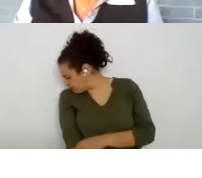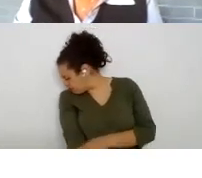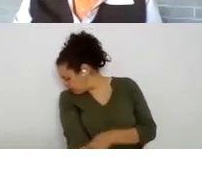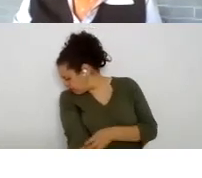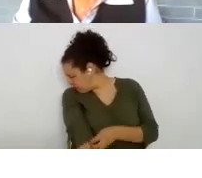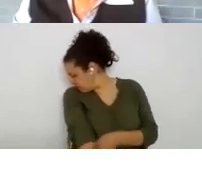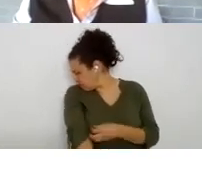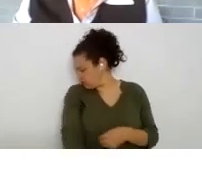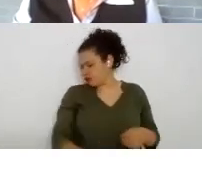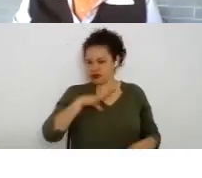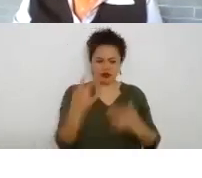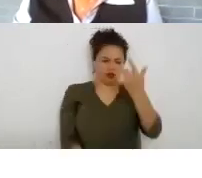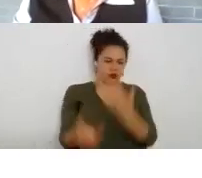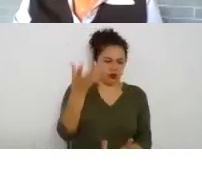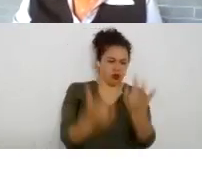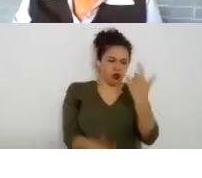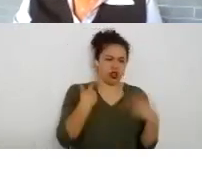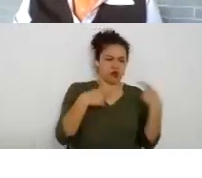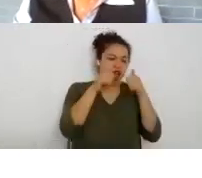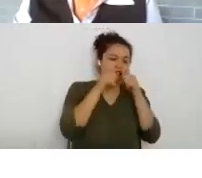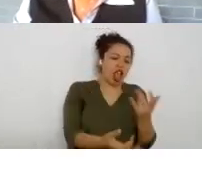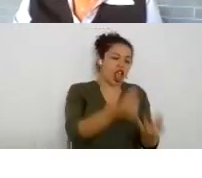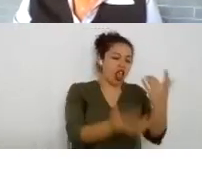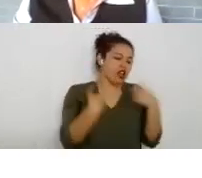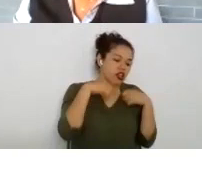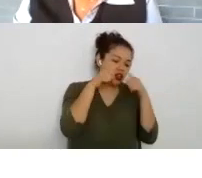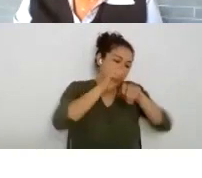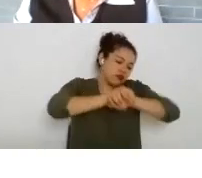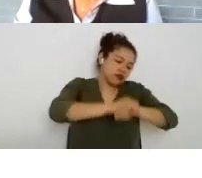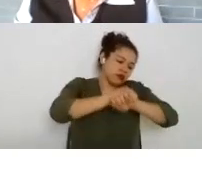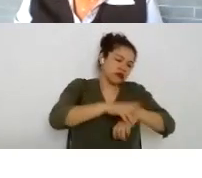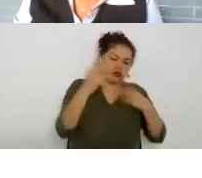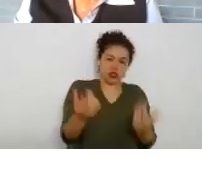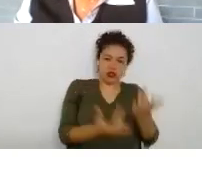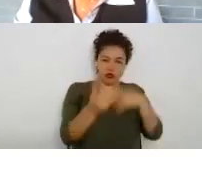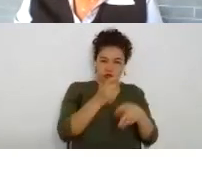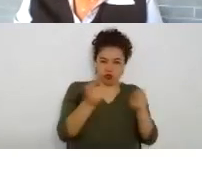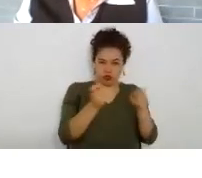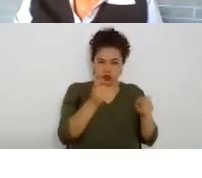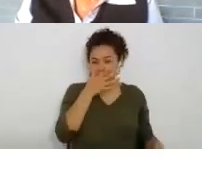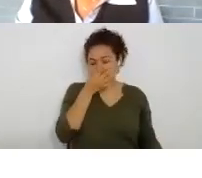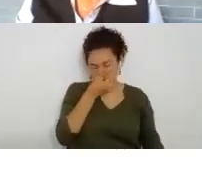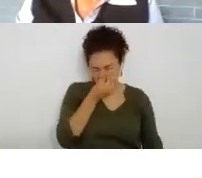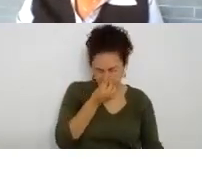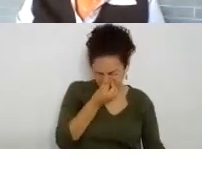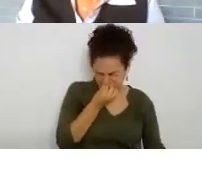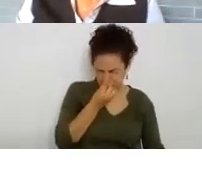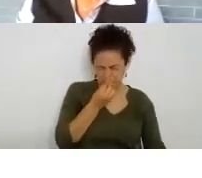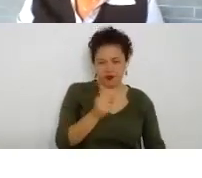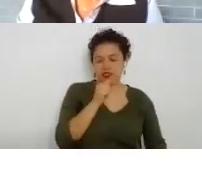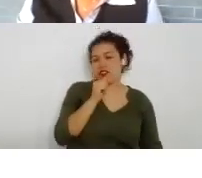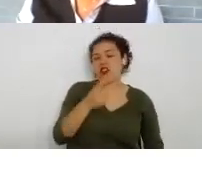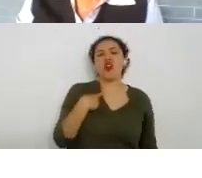voy a quedarme ahí atendiendo a la víctima, ¿verdad? ¿Por qué? Porque el incendio no está controlado, ¿de acuerdo? Ahí sí yo tengo permitido